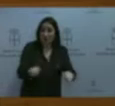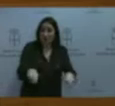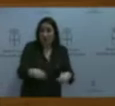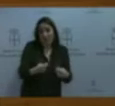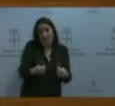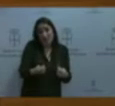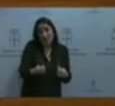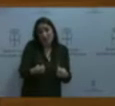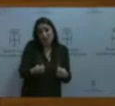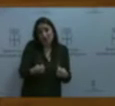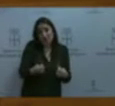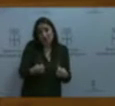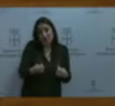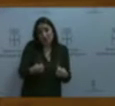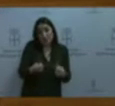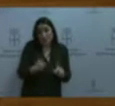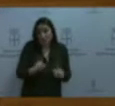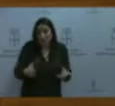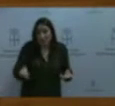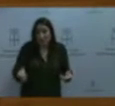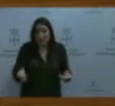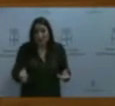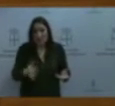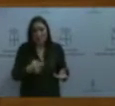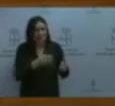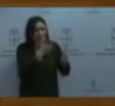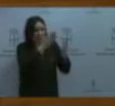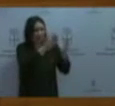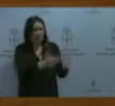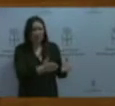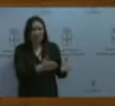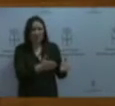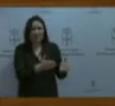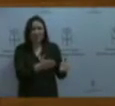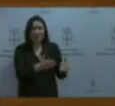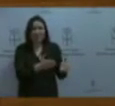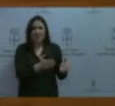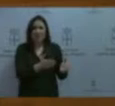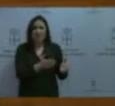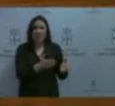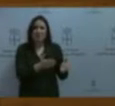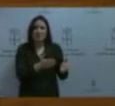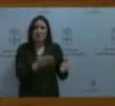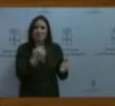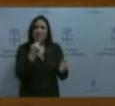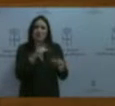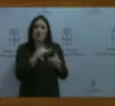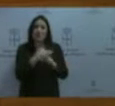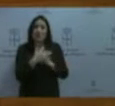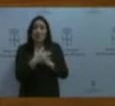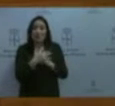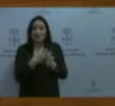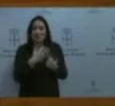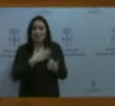es... Y entra usted ya en una situación que a mí me parece